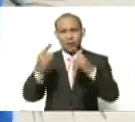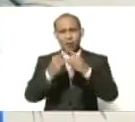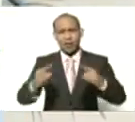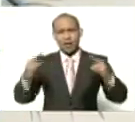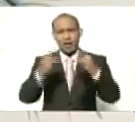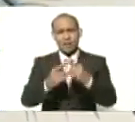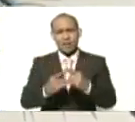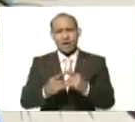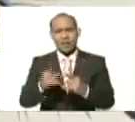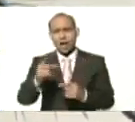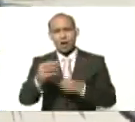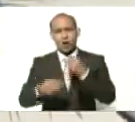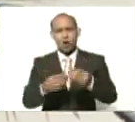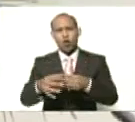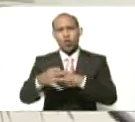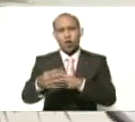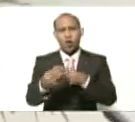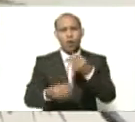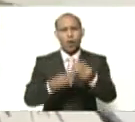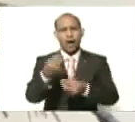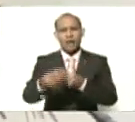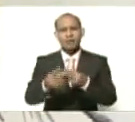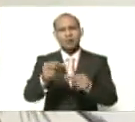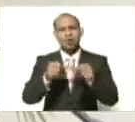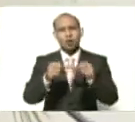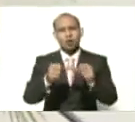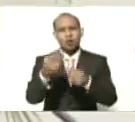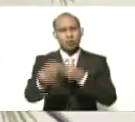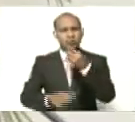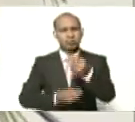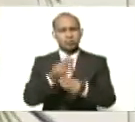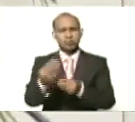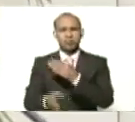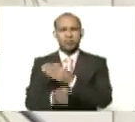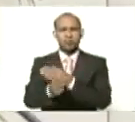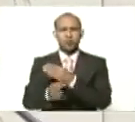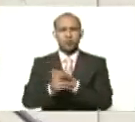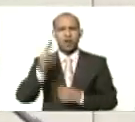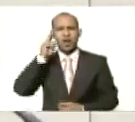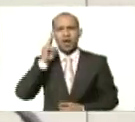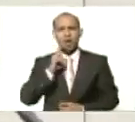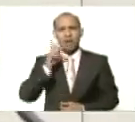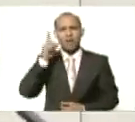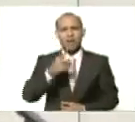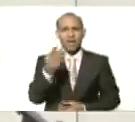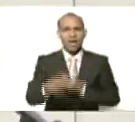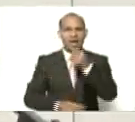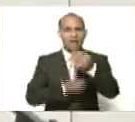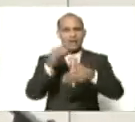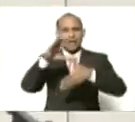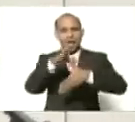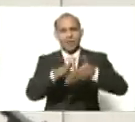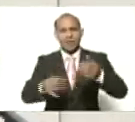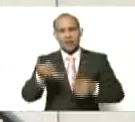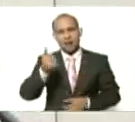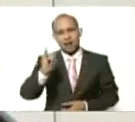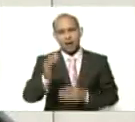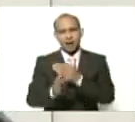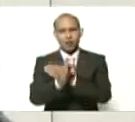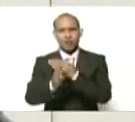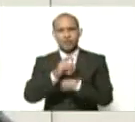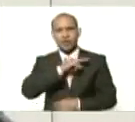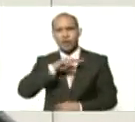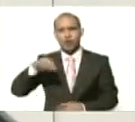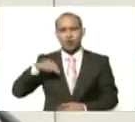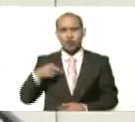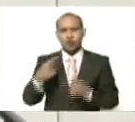él no dejó hecho sin hacer está hoy, porque Bolívar tiene que hacer en América todavía. Nosotros